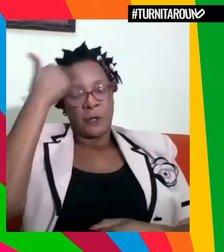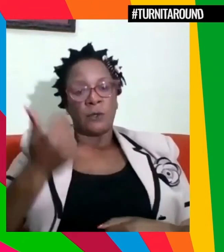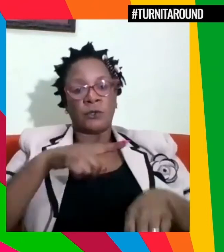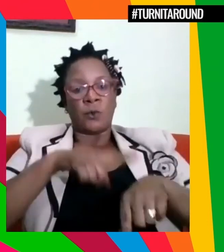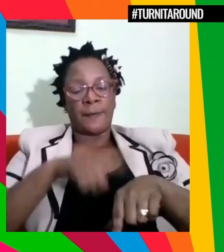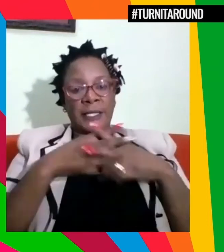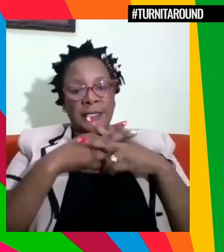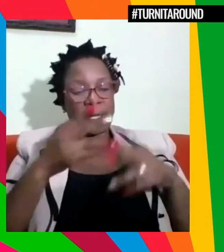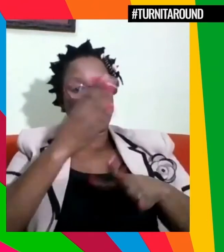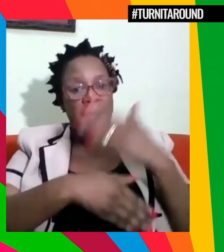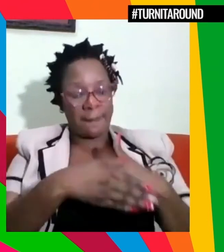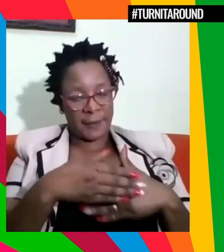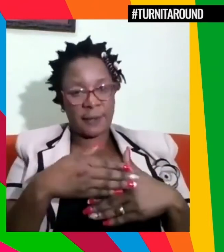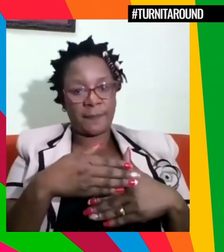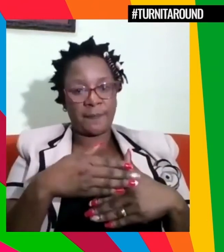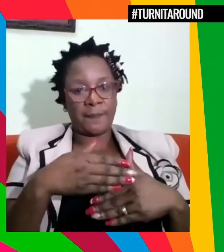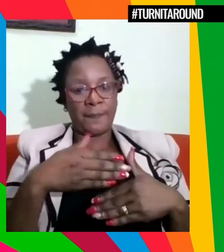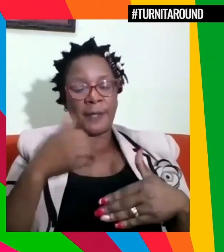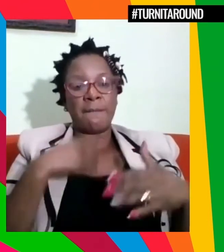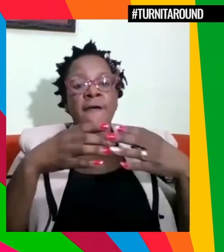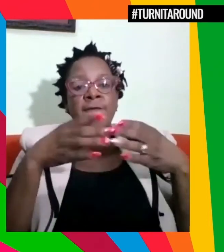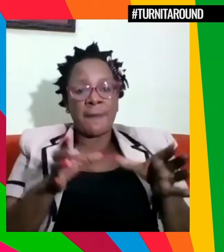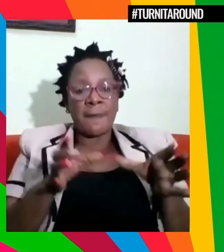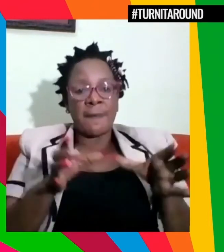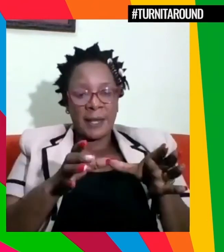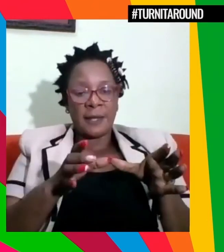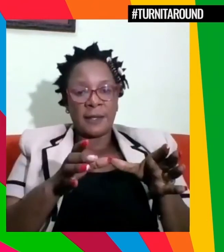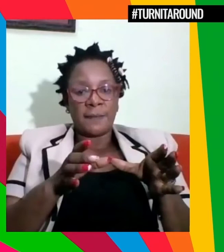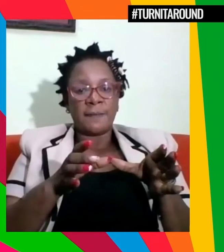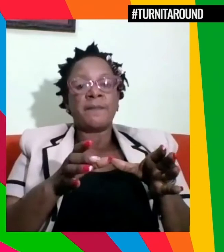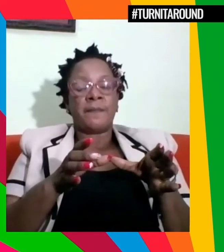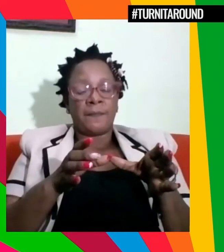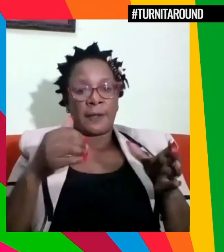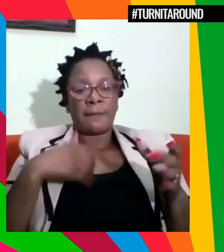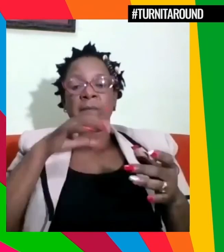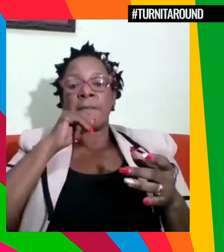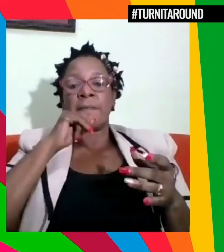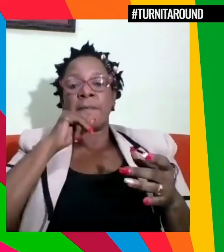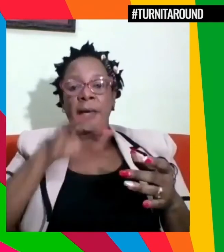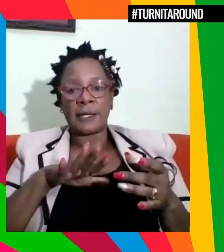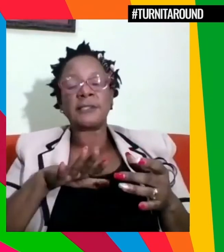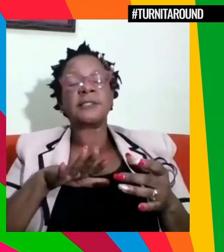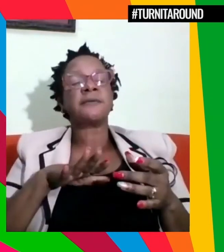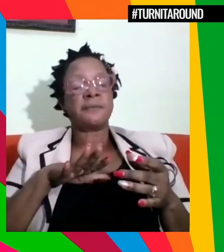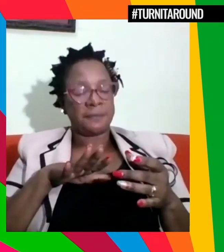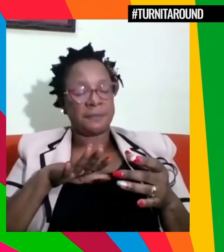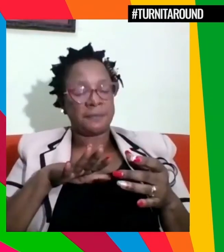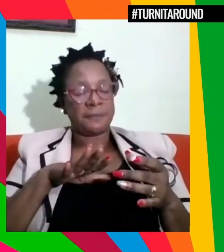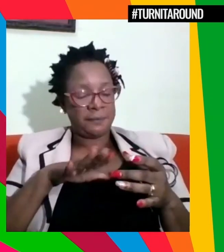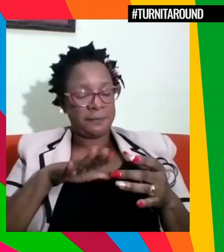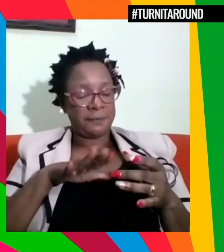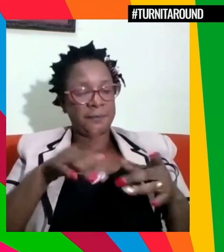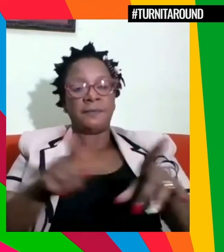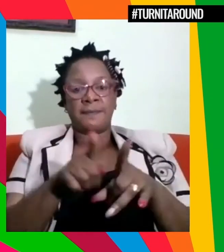nivel paralímpico. Mi familia creó una asociación sin ánimo de lucro que se llama Art for Sport, Arte para